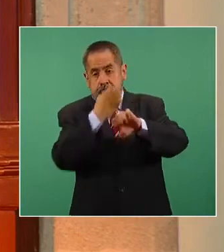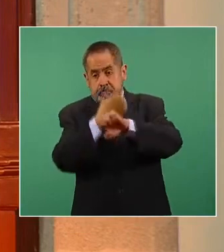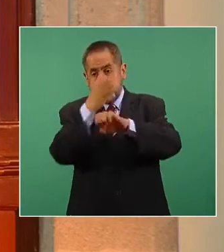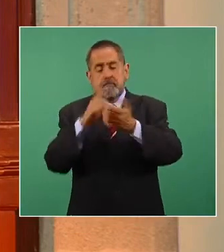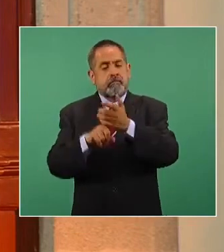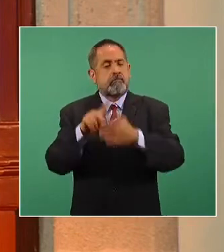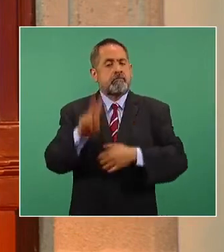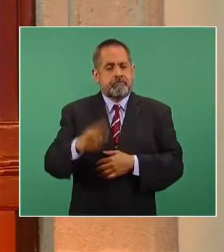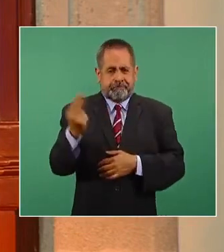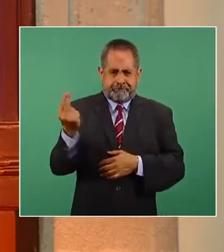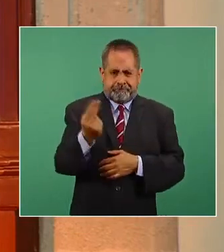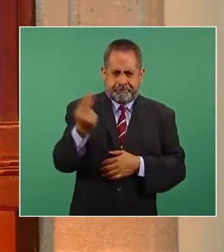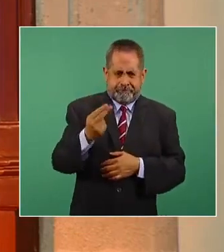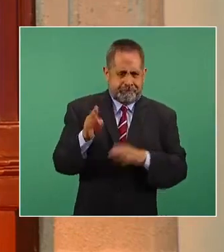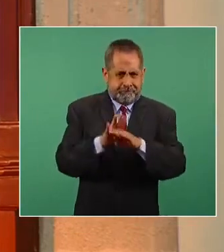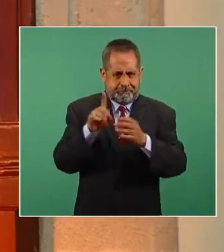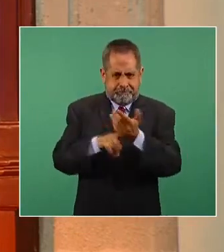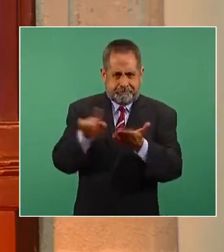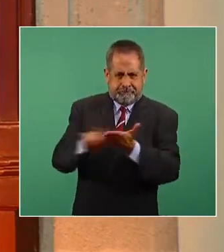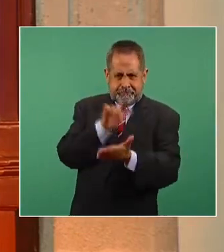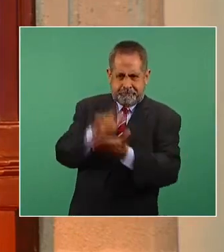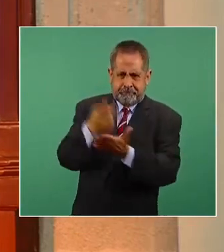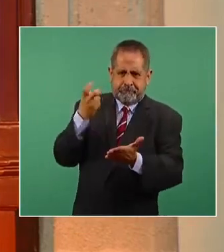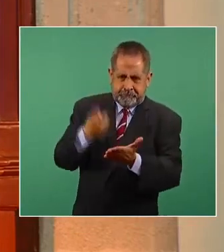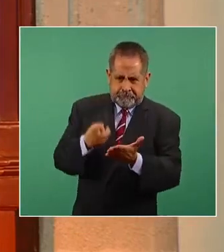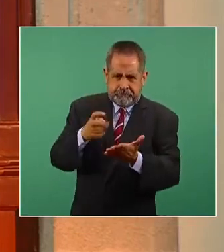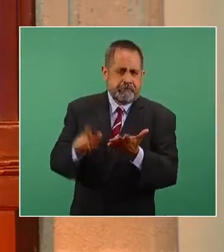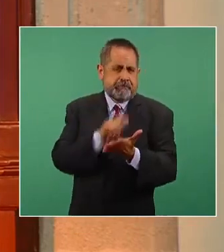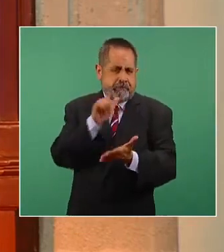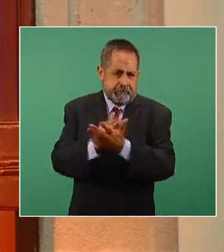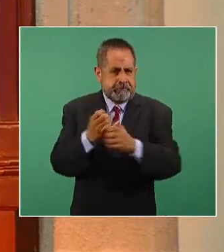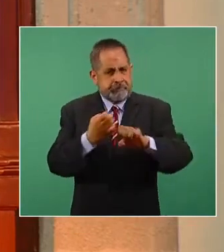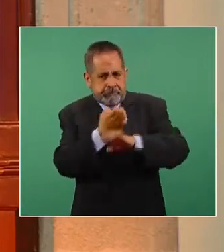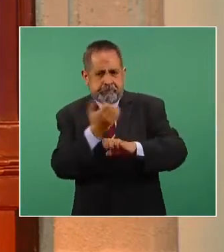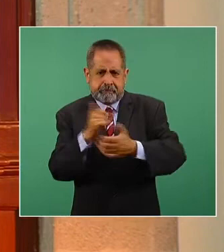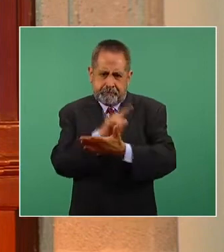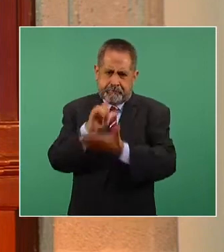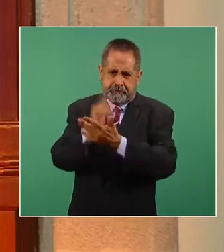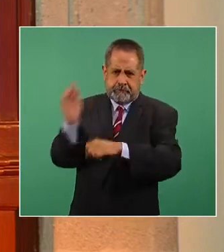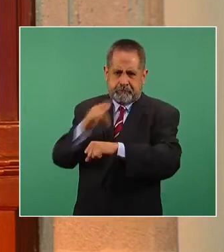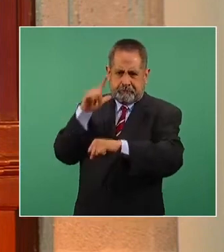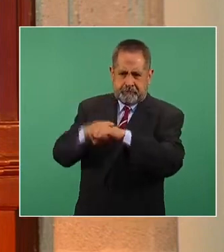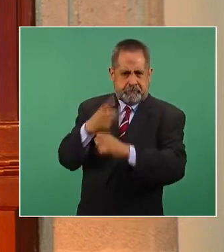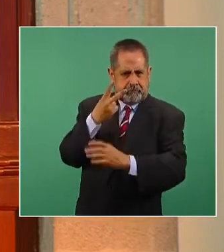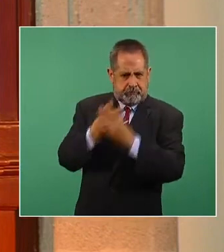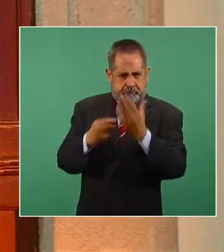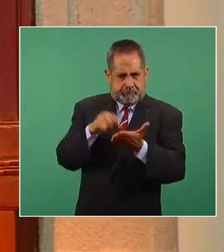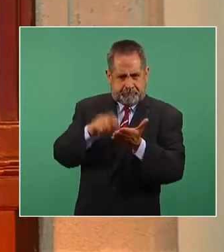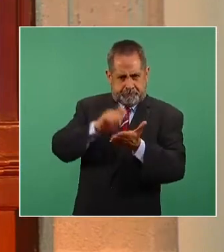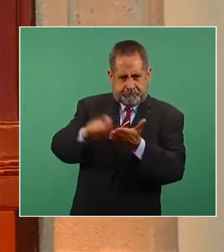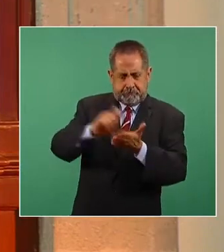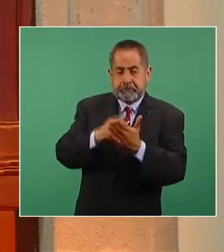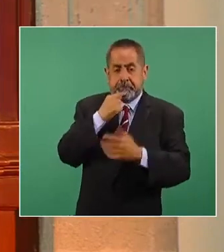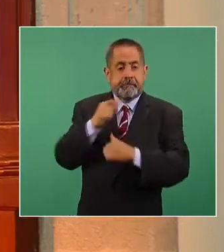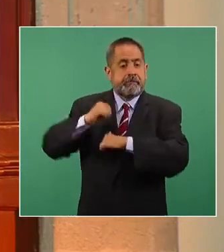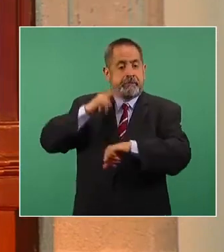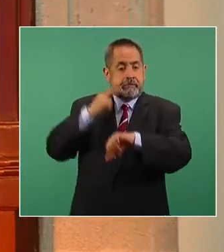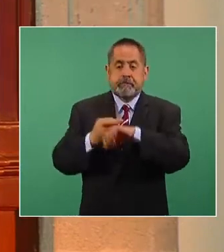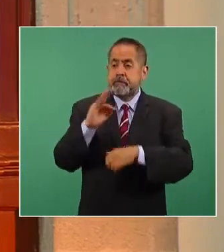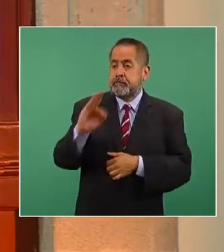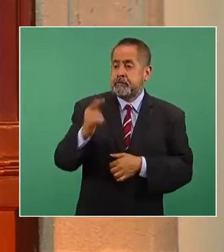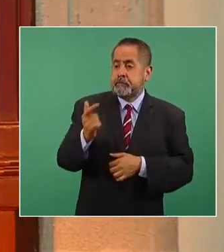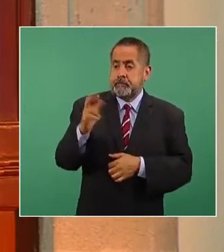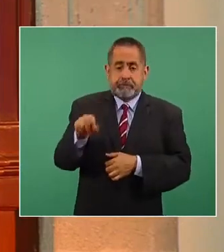es necesario, porque así lo establece la ley, las leyes estatales y las leyes federales, que las fiscalías cuenten